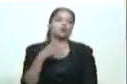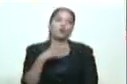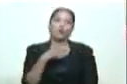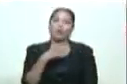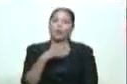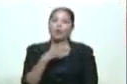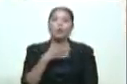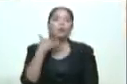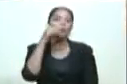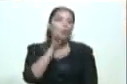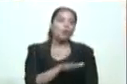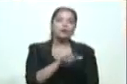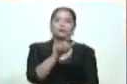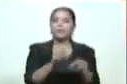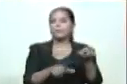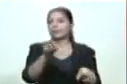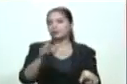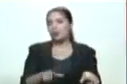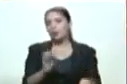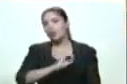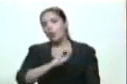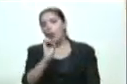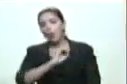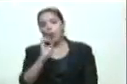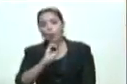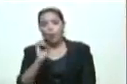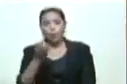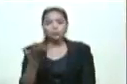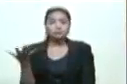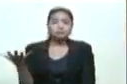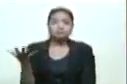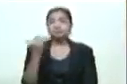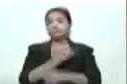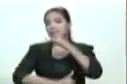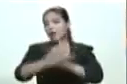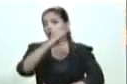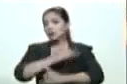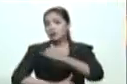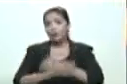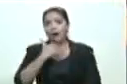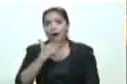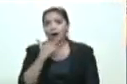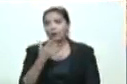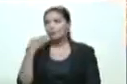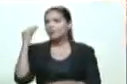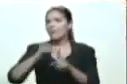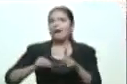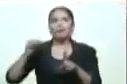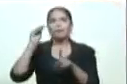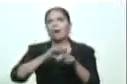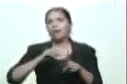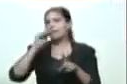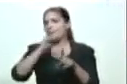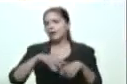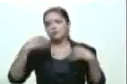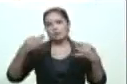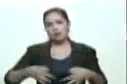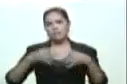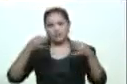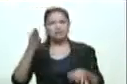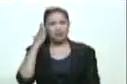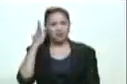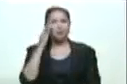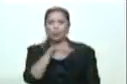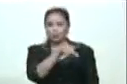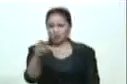haber perdido un familiar o de haber resultado heridos con llamados permanentes? Sabemos que muchos de ustedes viven